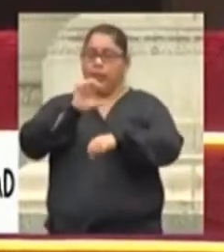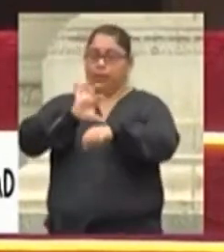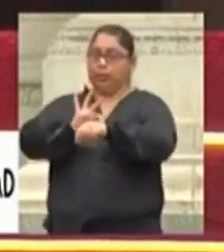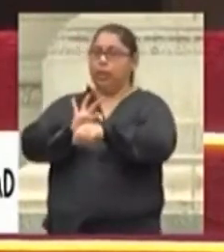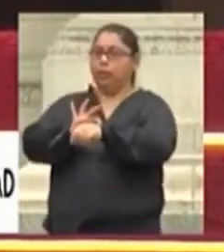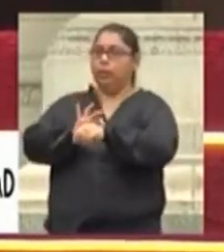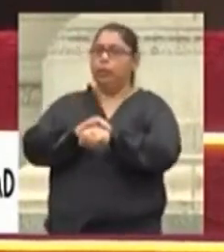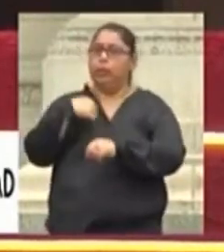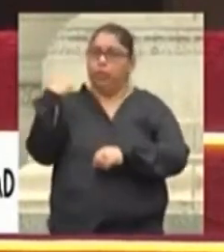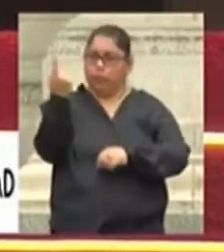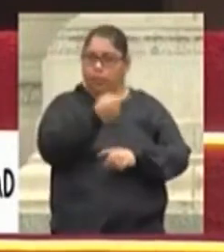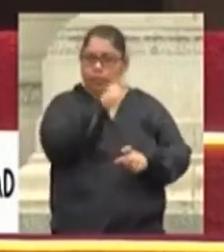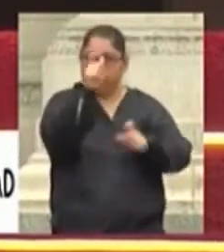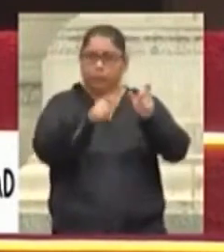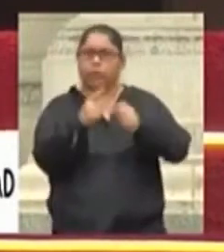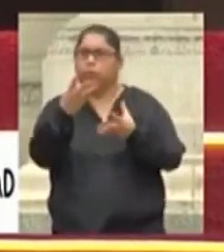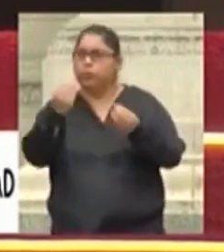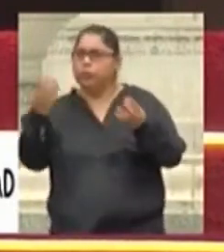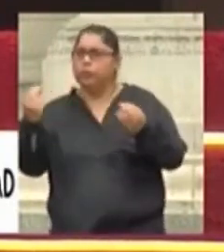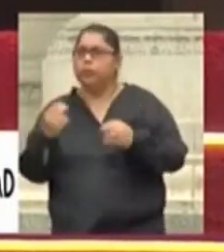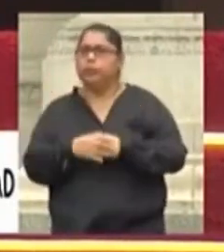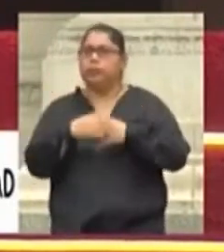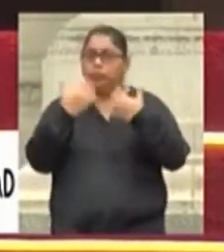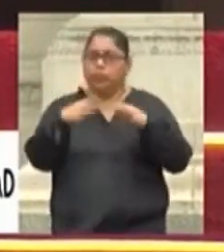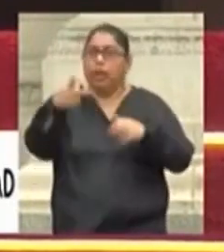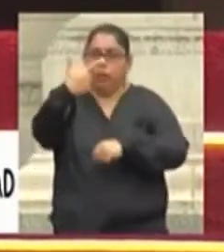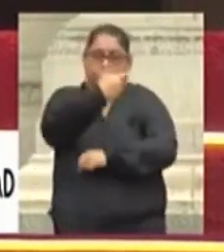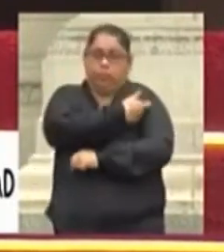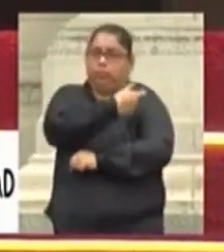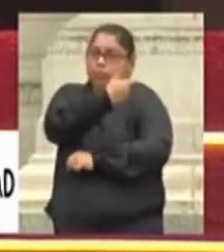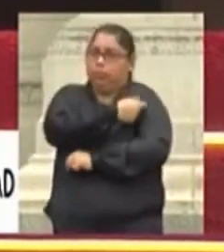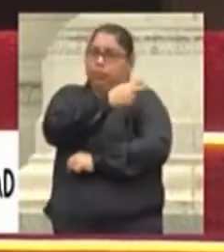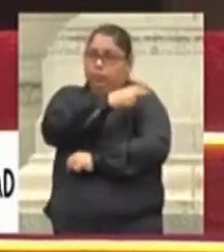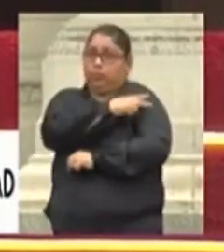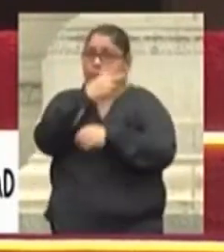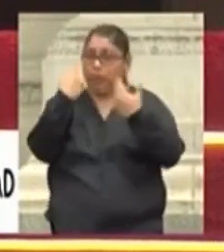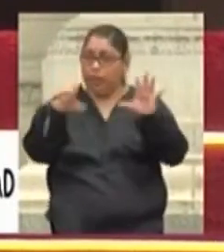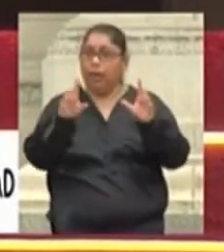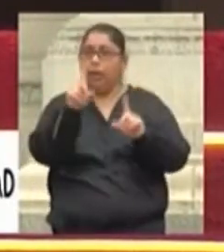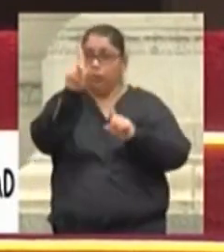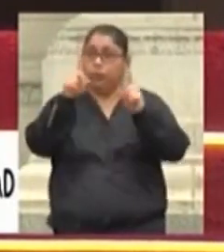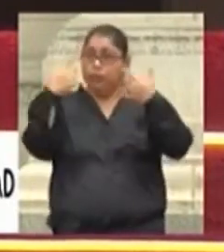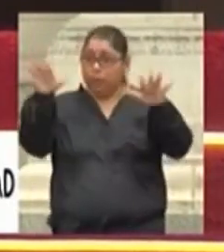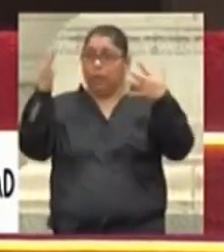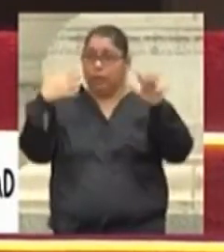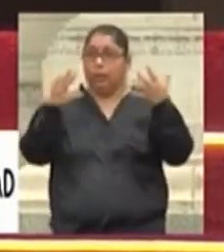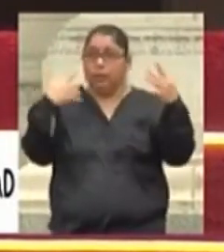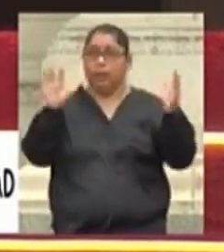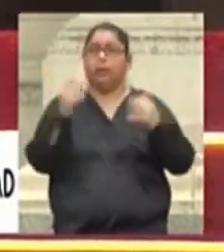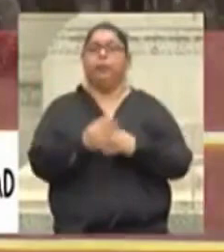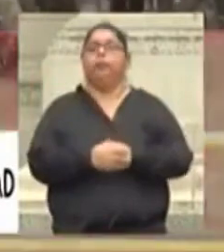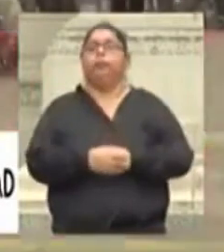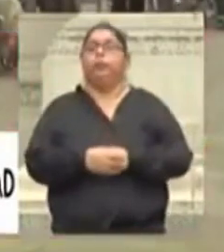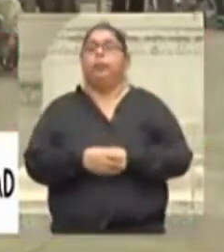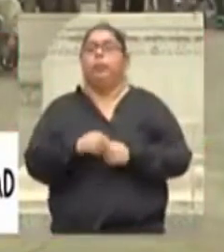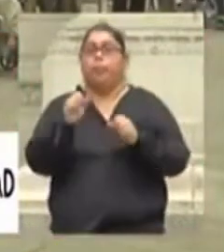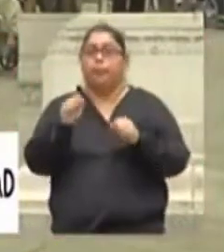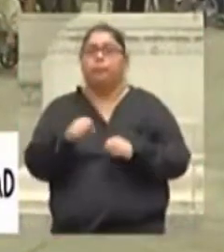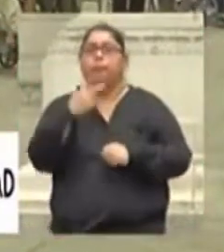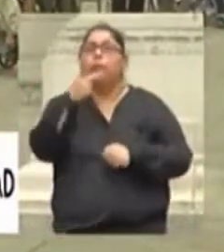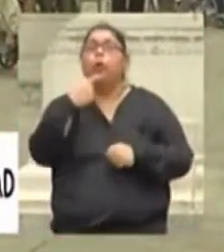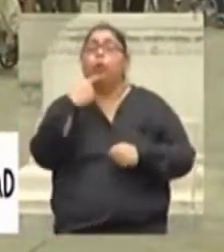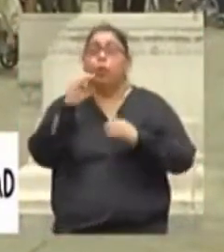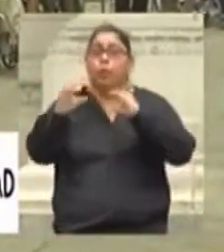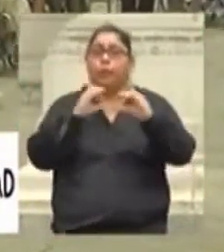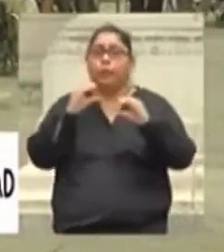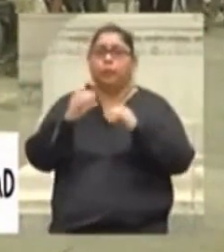salud de los peruanos y sé que ustedes muchos de ustedes ya se han vacunado o no queremos importante